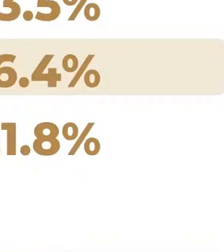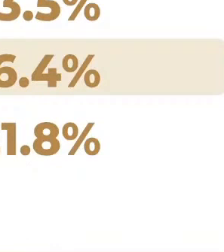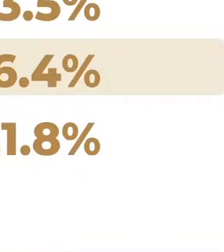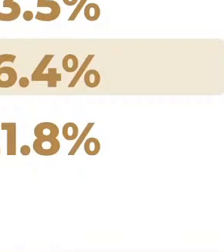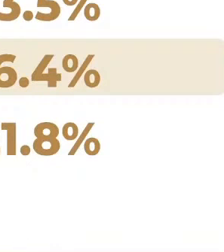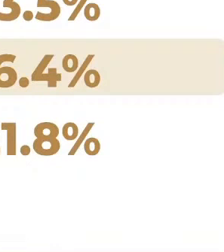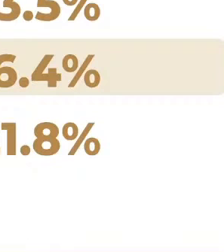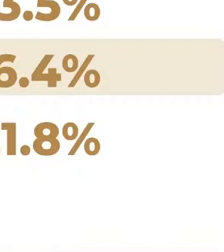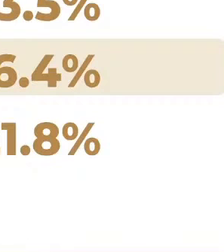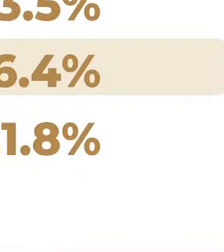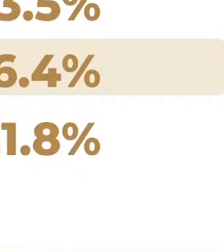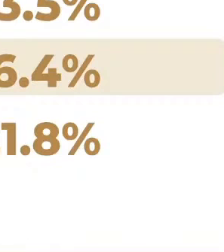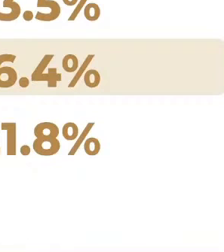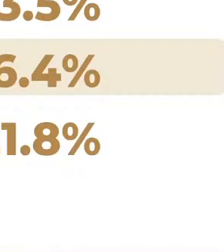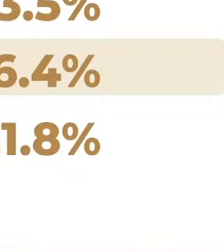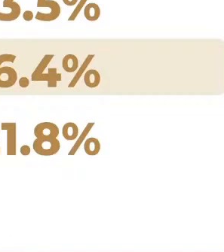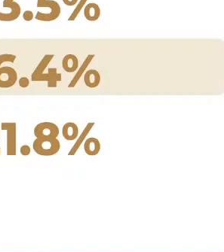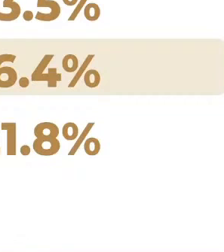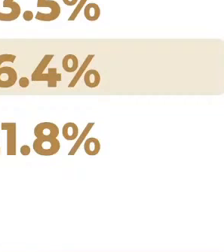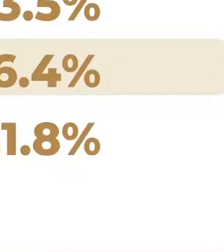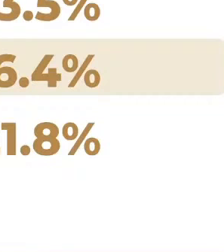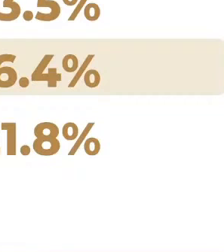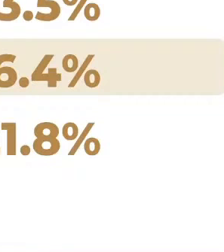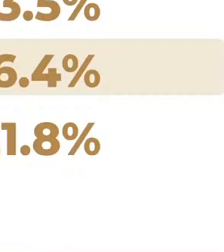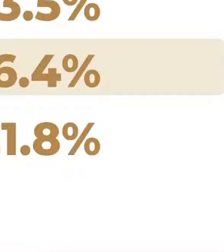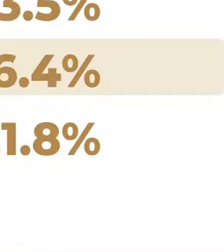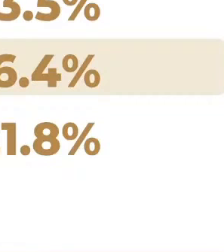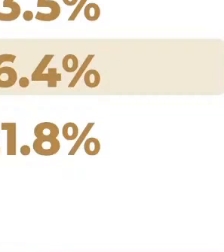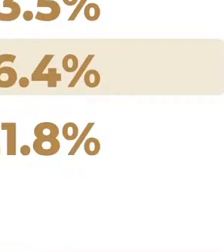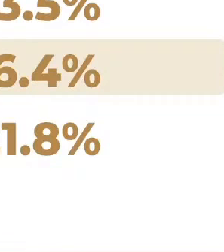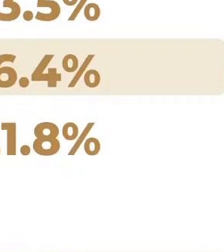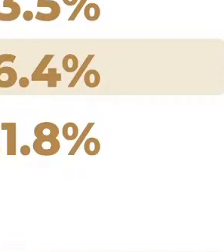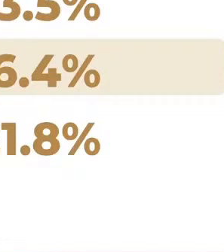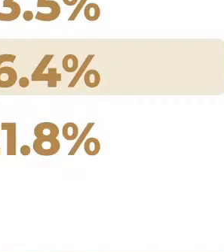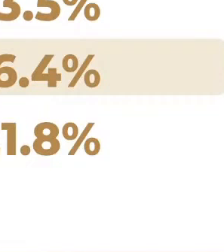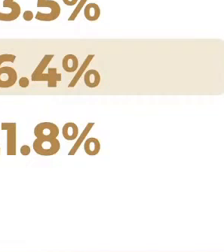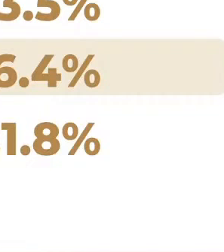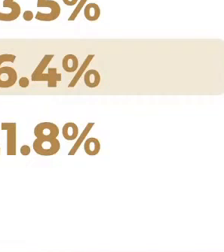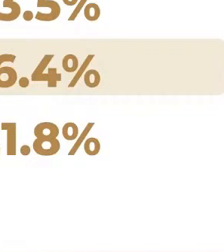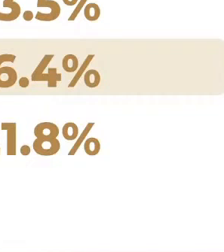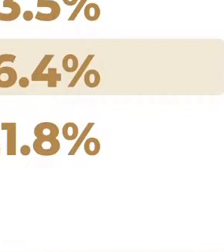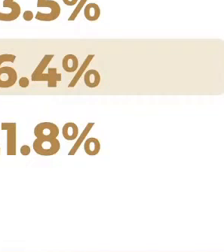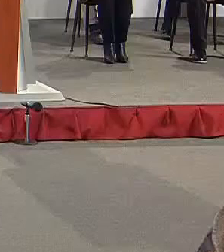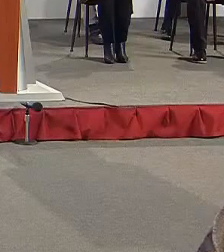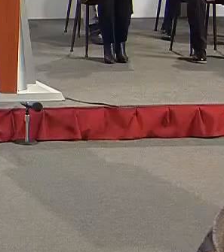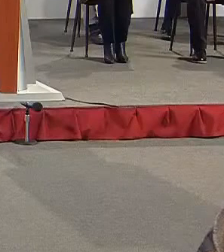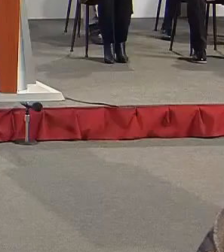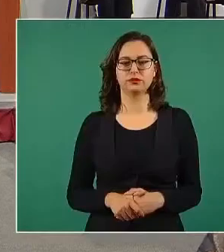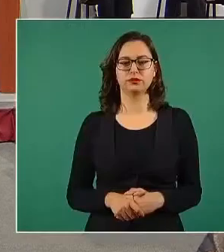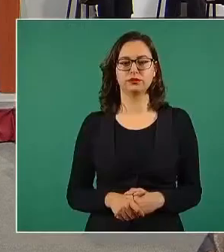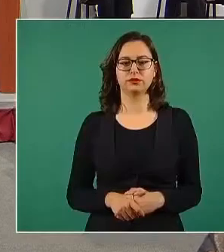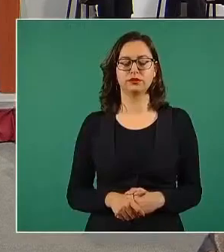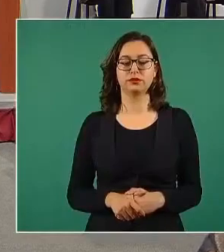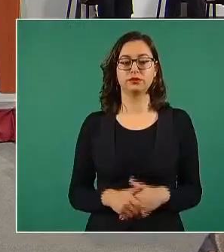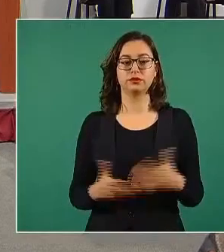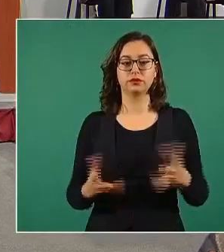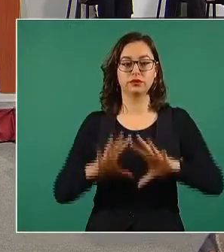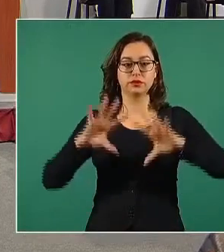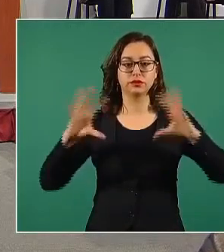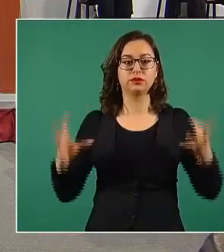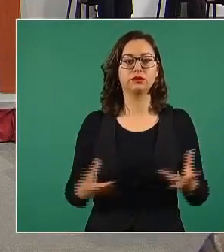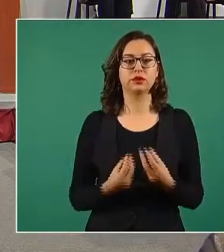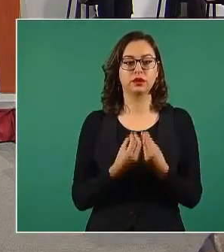de todo el universo de las personas con discapacidad, que el censo nos dice que son 6.2 millones